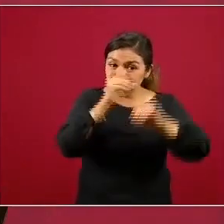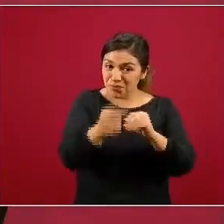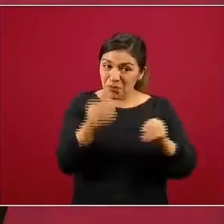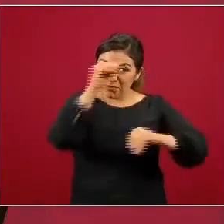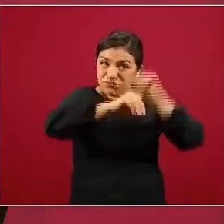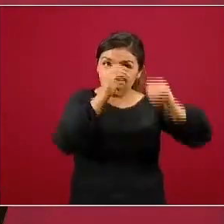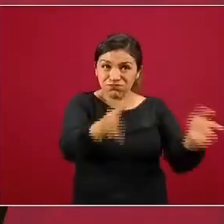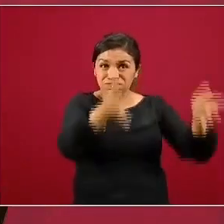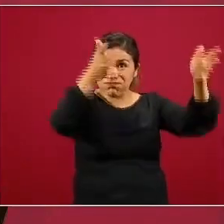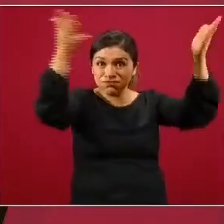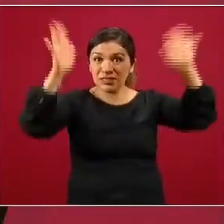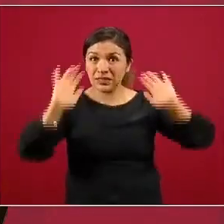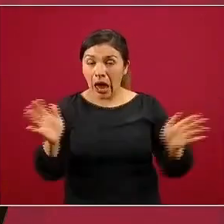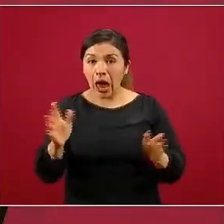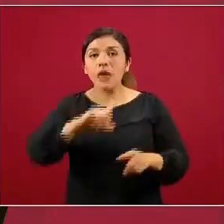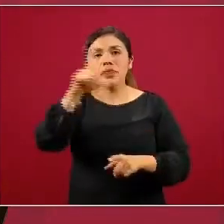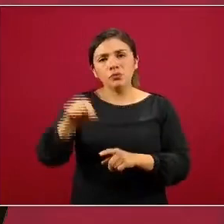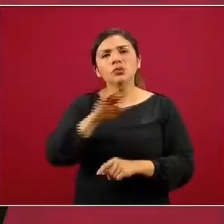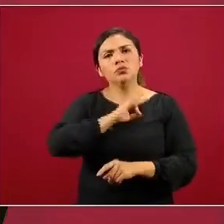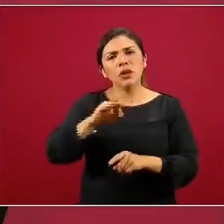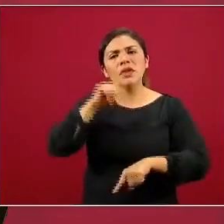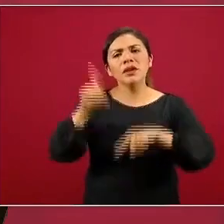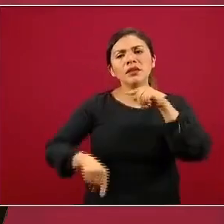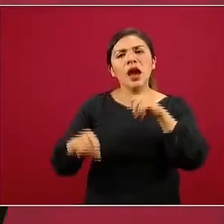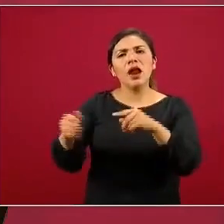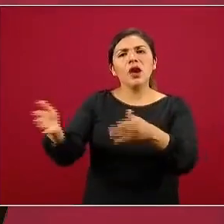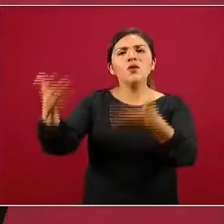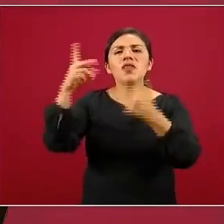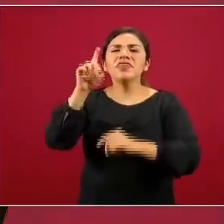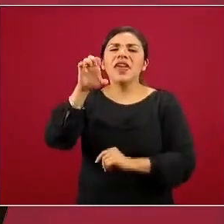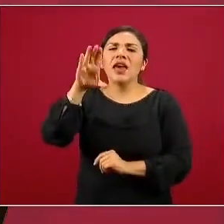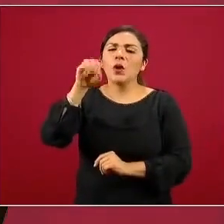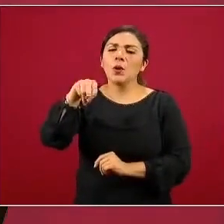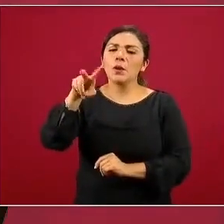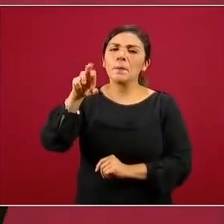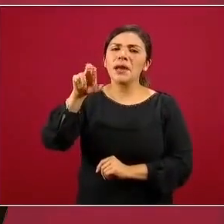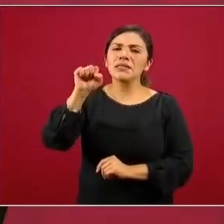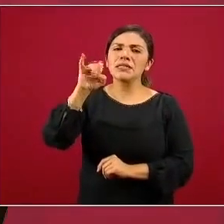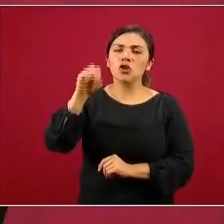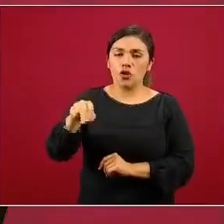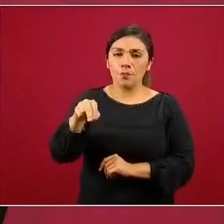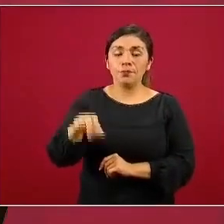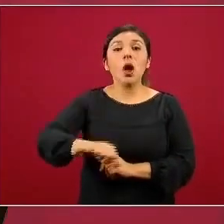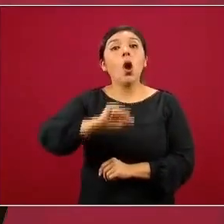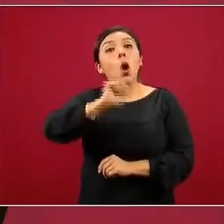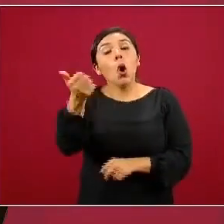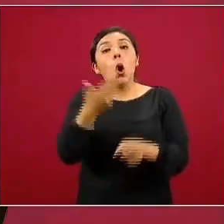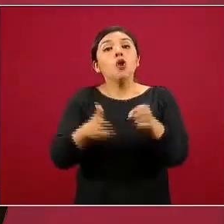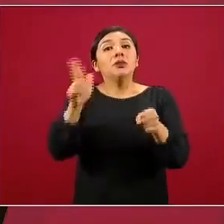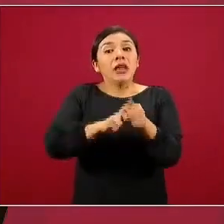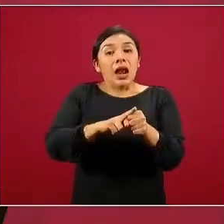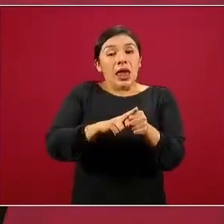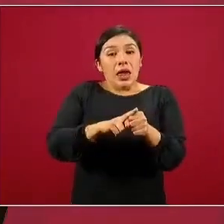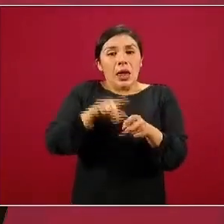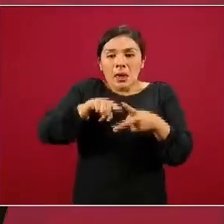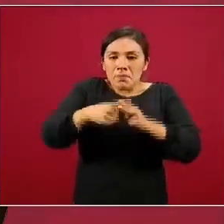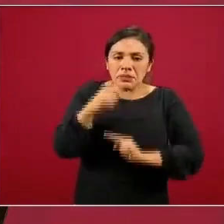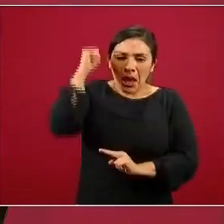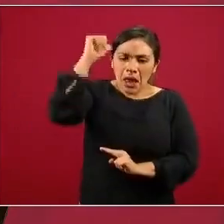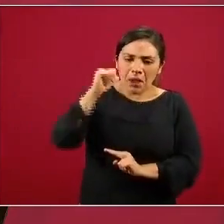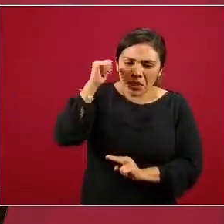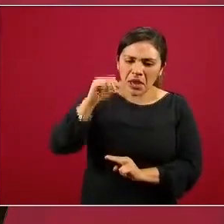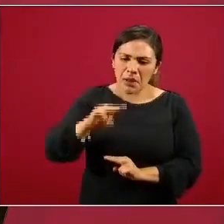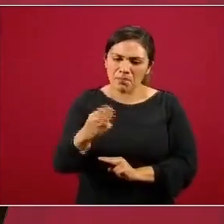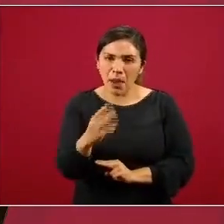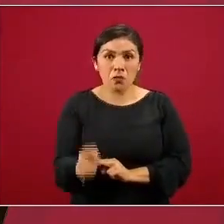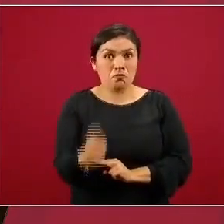un proceso que se puede llamar así de conversión. Los hospitales de expansión empezaron desde abril, en mayo